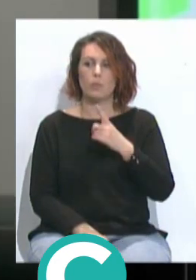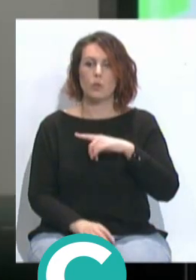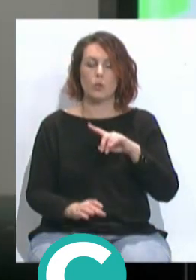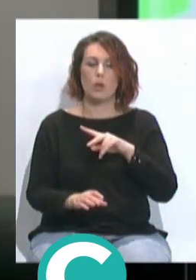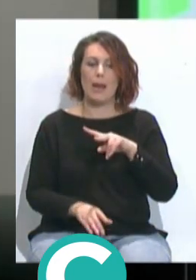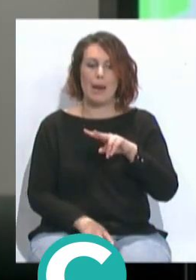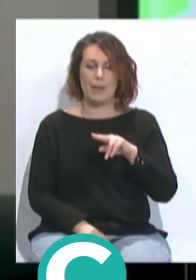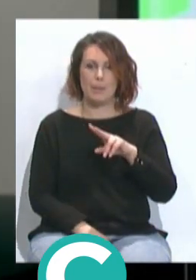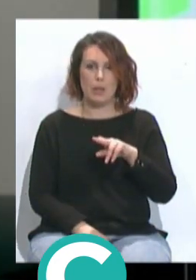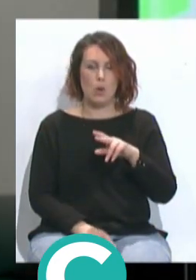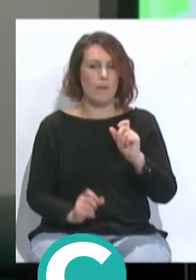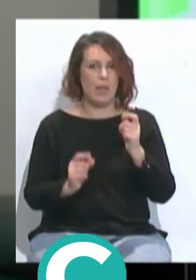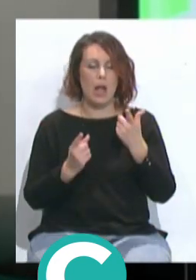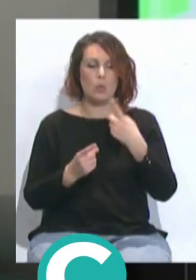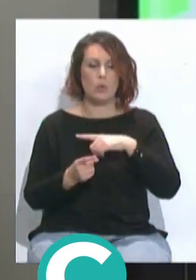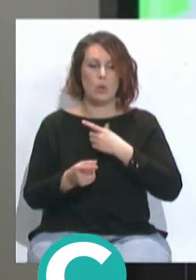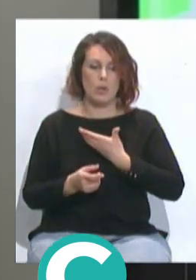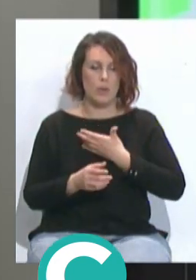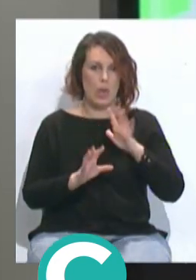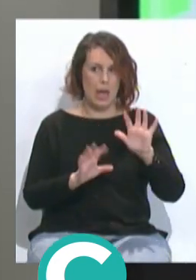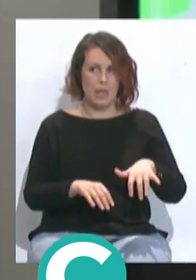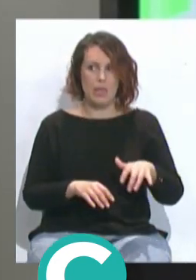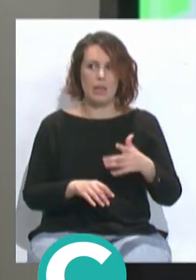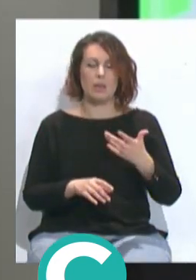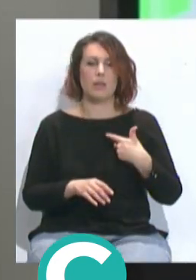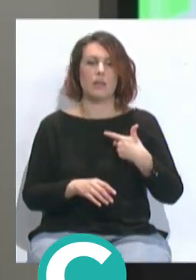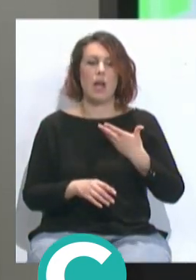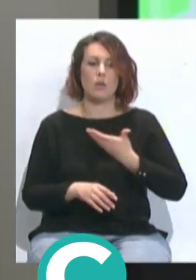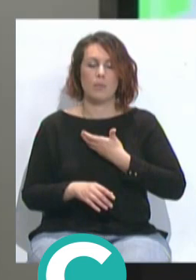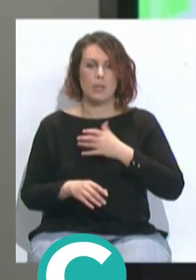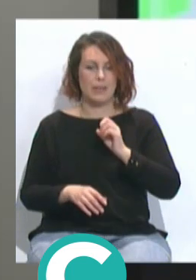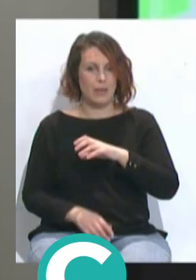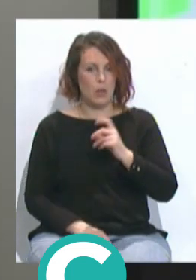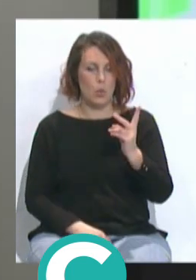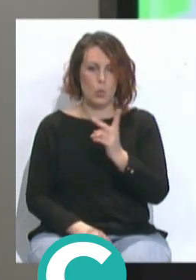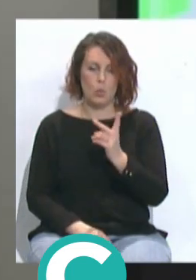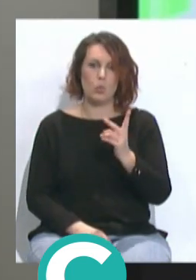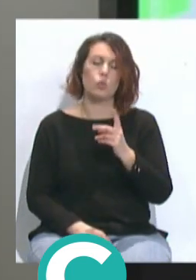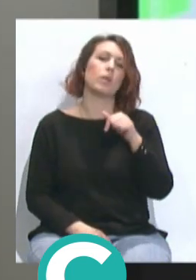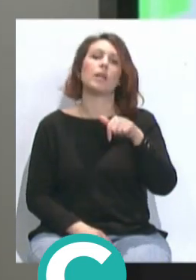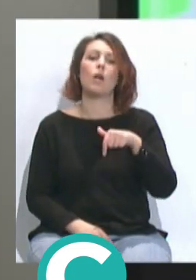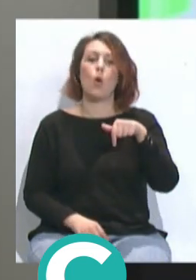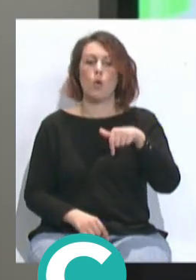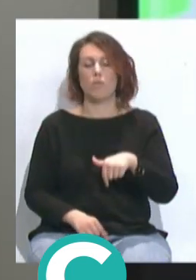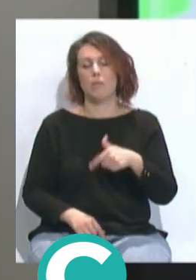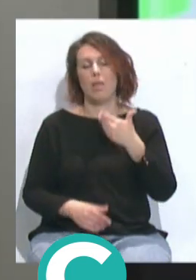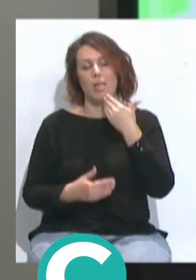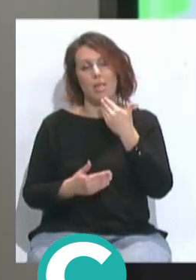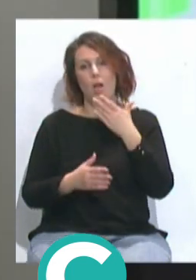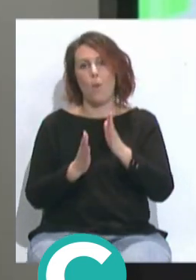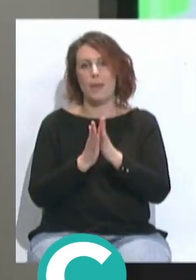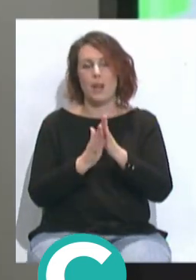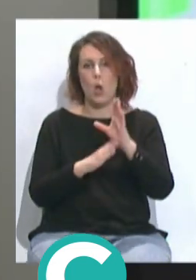hermanamiento con nuestro ayuntamiento de Cádiz y el ayuntamiento de San Fernando aquí hoy agradecer al